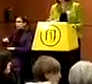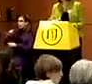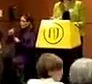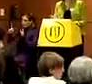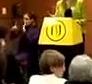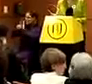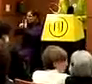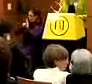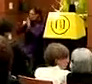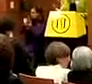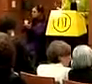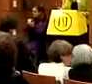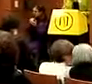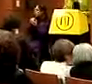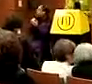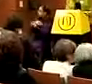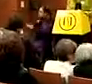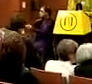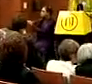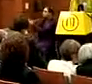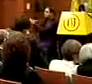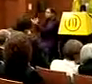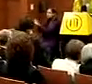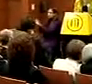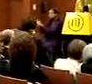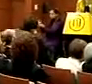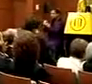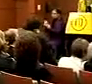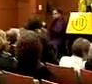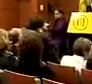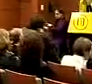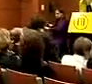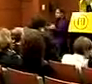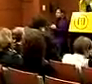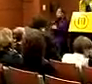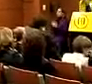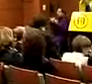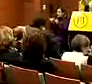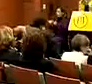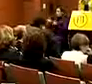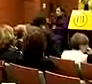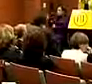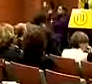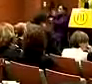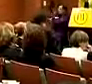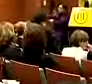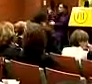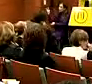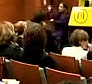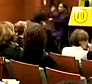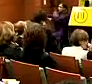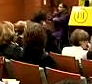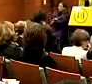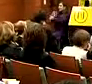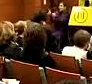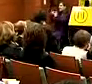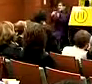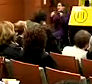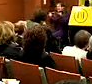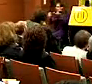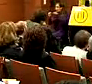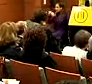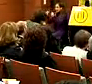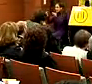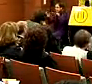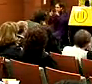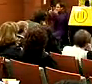legal que tienen entonces por eso eh en el día de hoy estos dos días discusiones tan interesantes discusiones